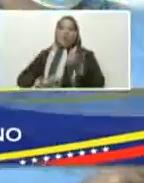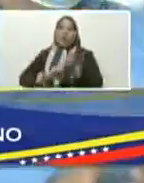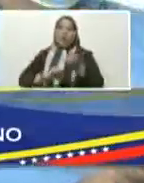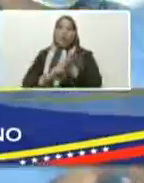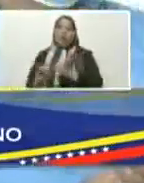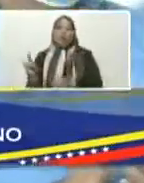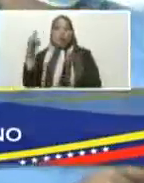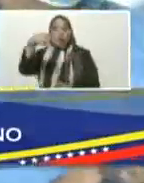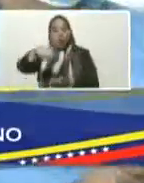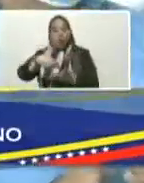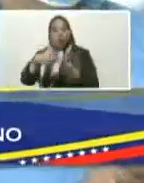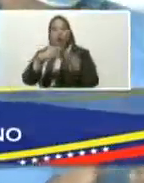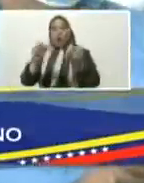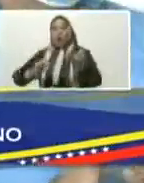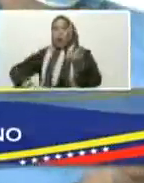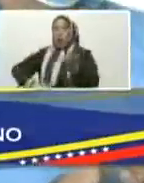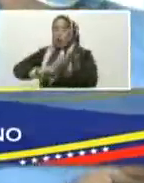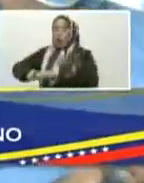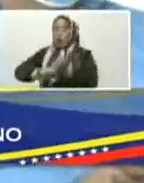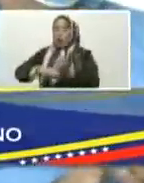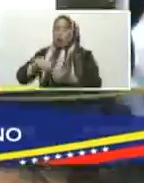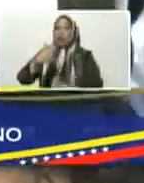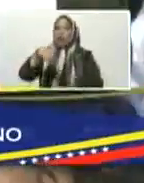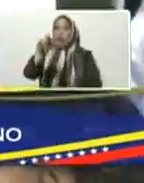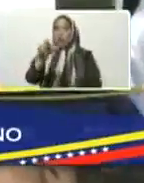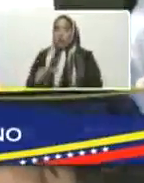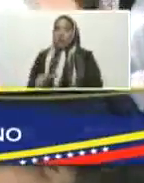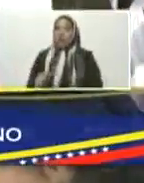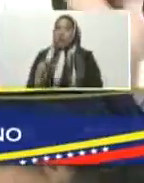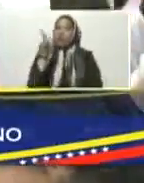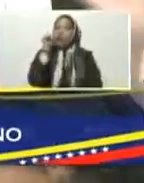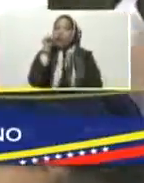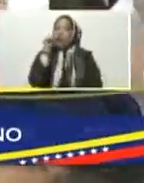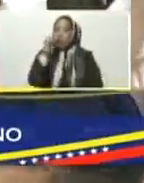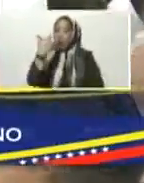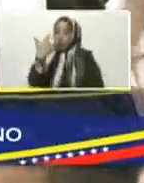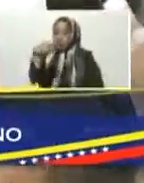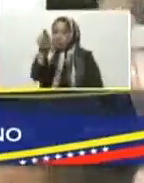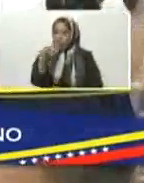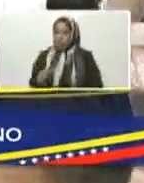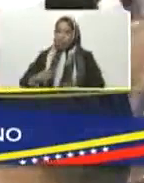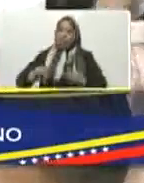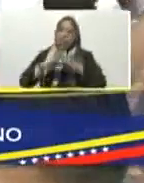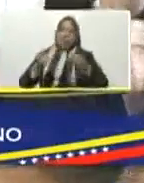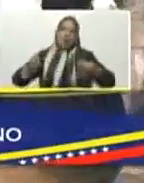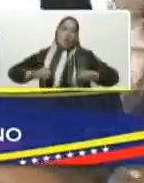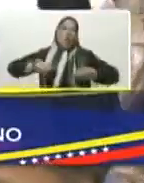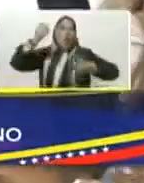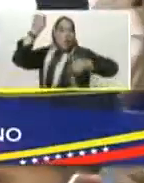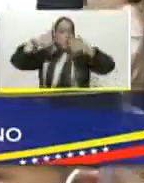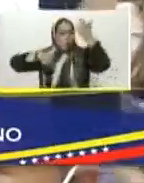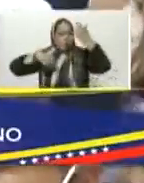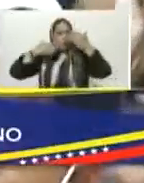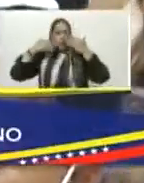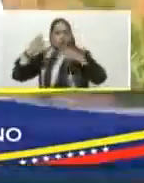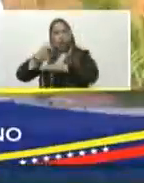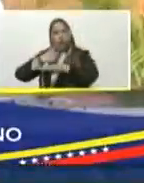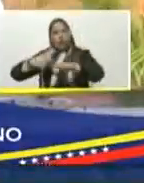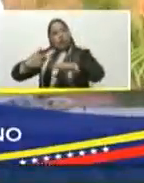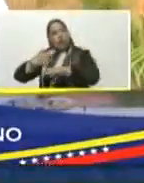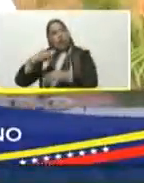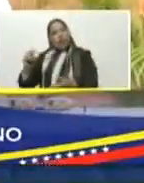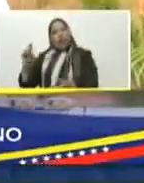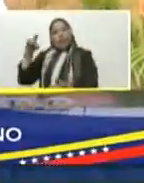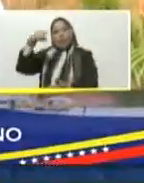Carabobo, todo el apoyo a Rafael Evangelista Lacaba, todo mi apoyo al pueblo de